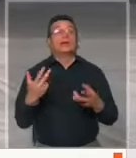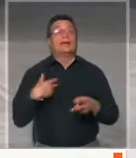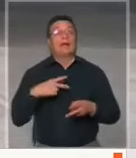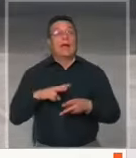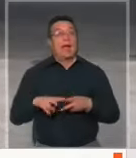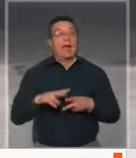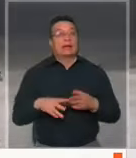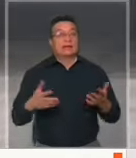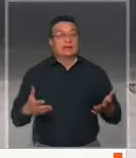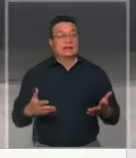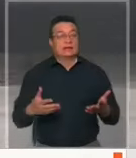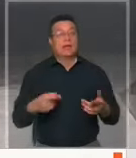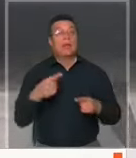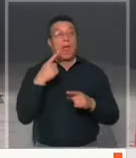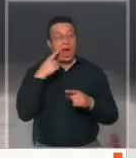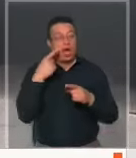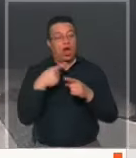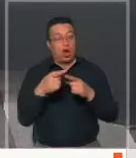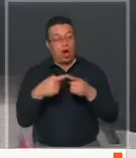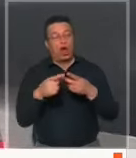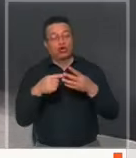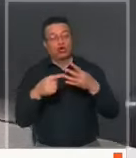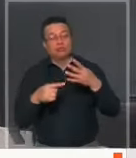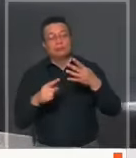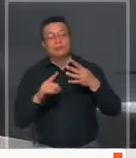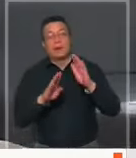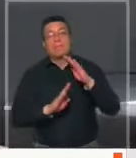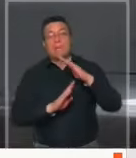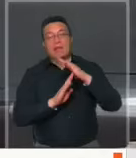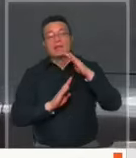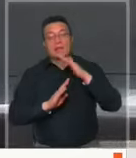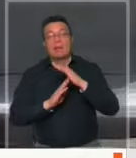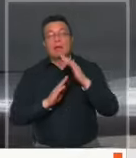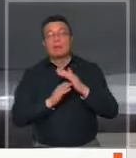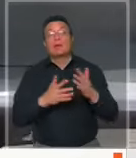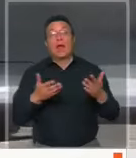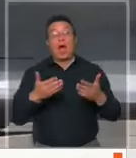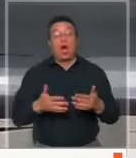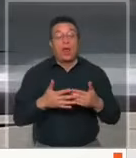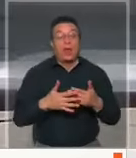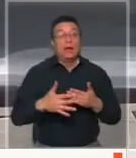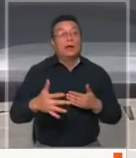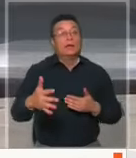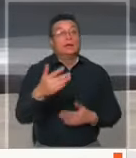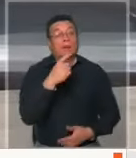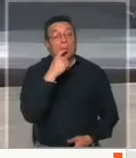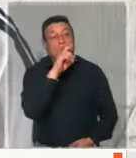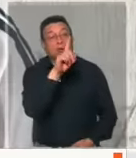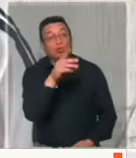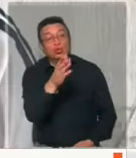finalmente. ¿Hay otras aristas que quedan pendientes, Patricio, de ahora en adelante?